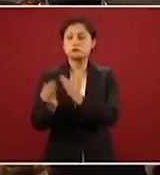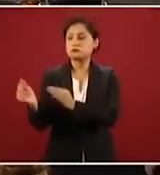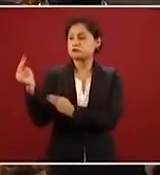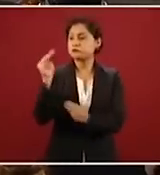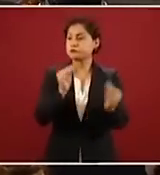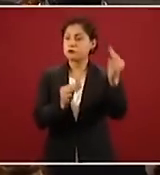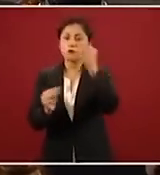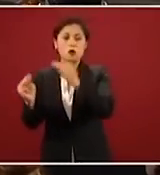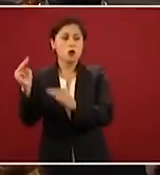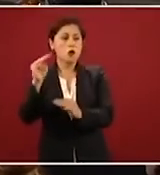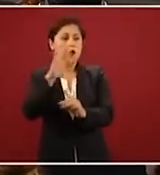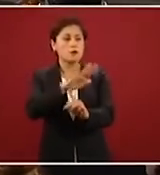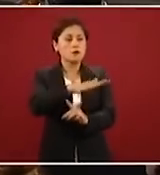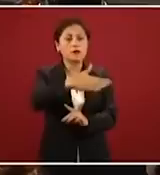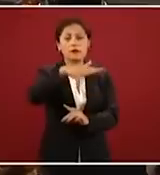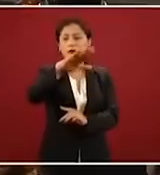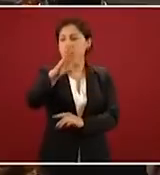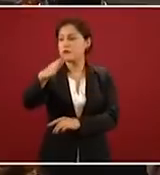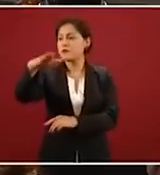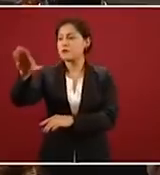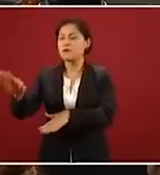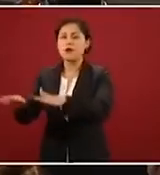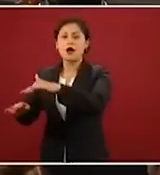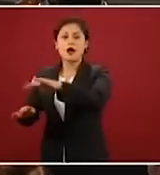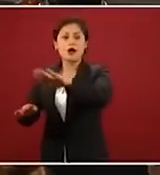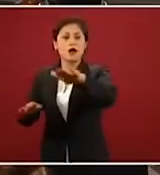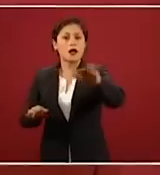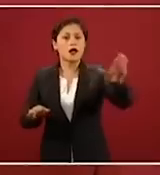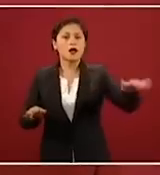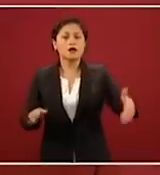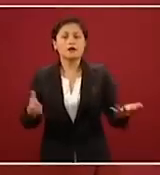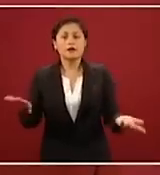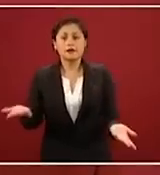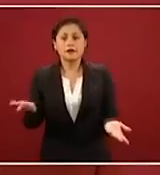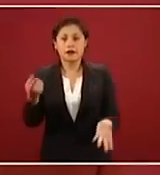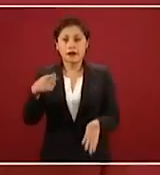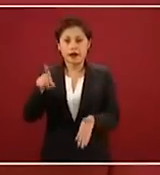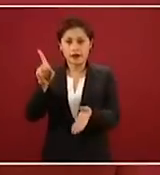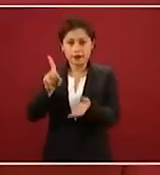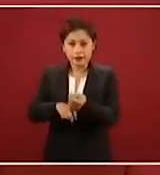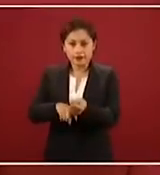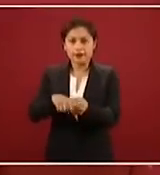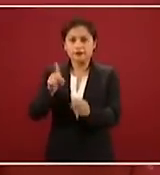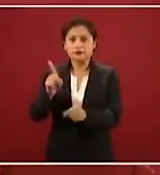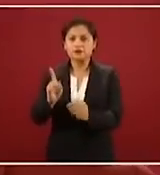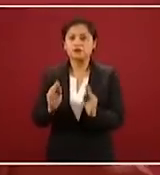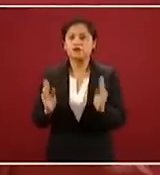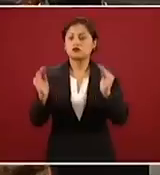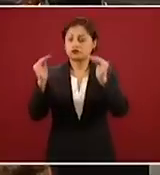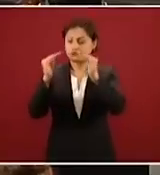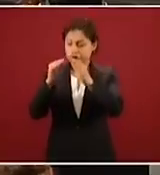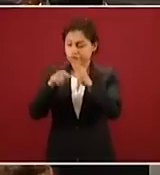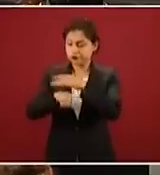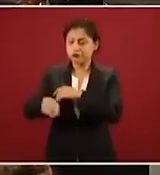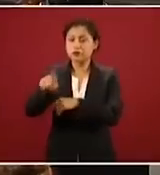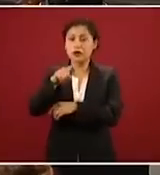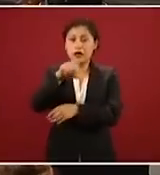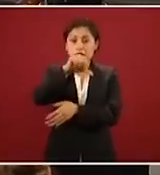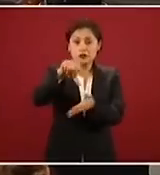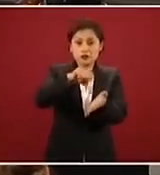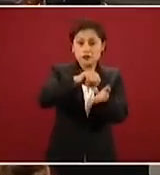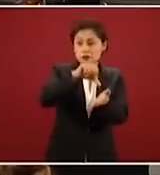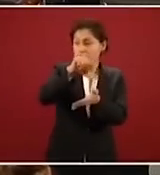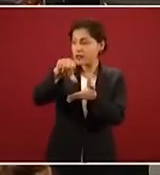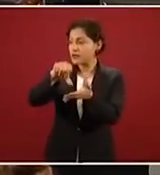valles, entre rubias cementeras, cruzando de las ciudades